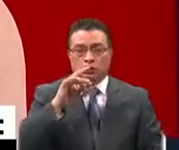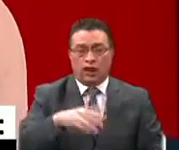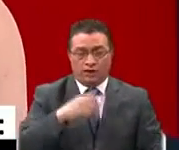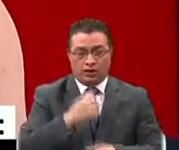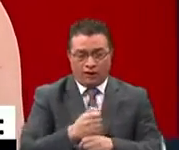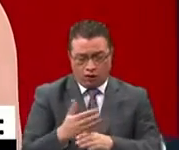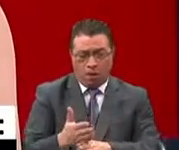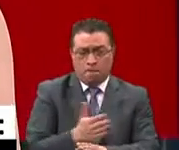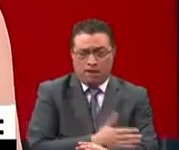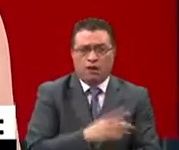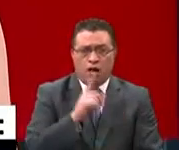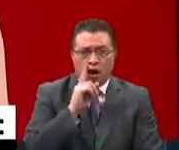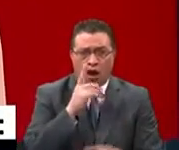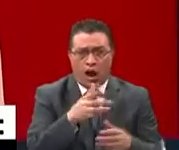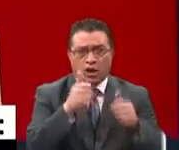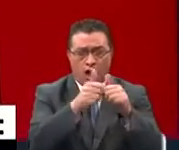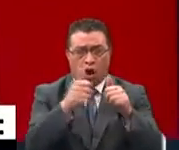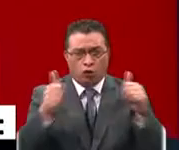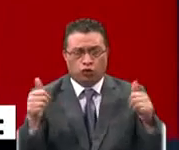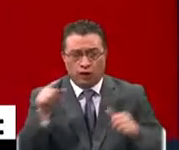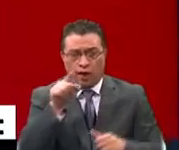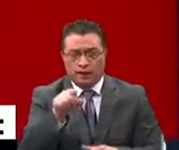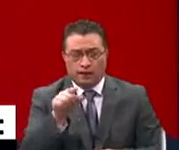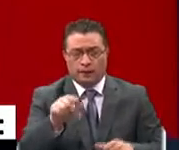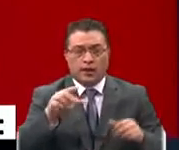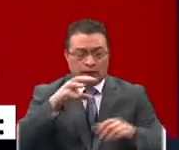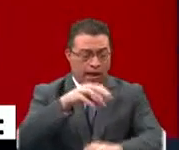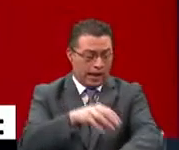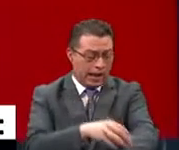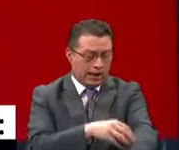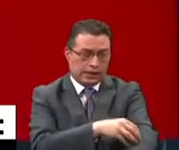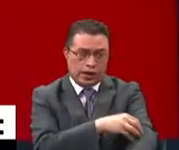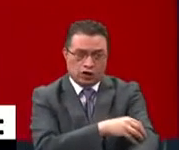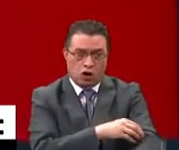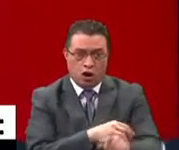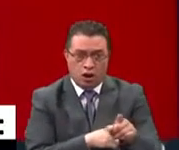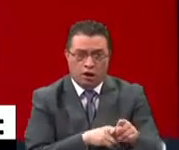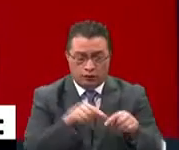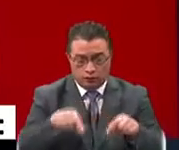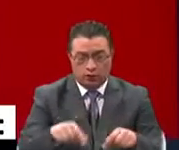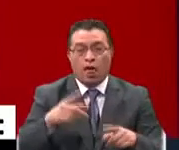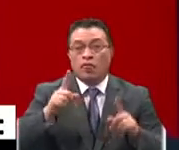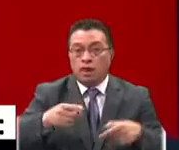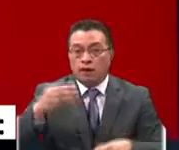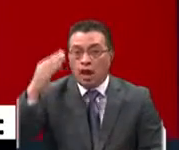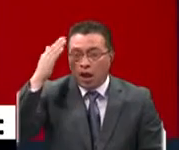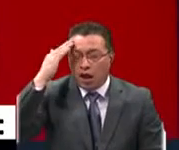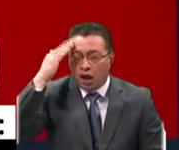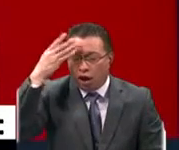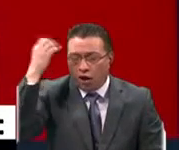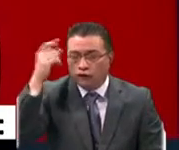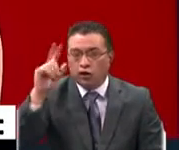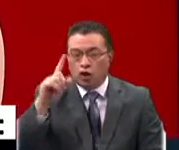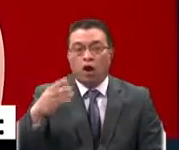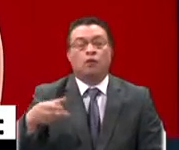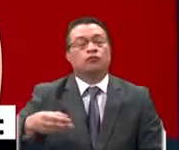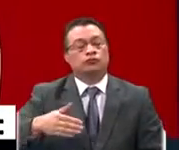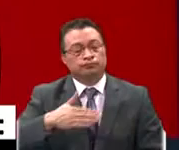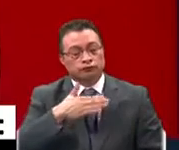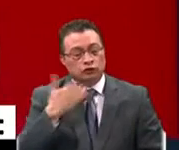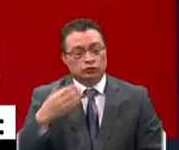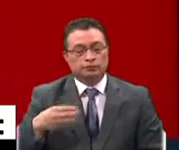trabajo previo de las autoridades en esas regiones. Aquí tenemos que recordar, lamentablemente, a los